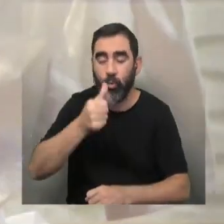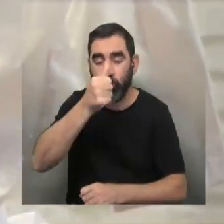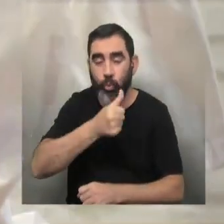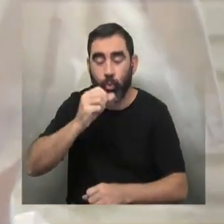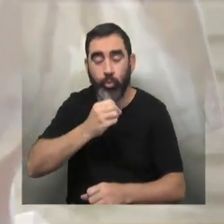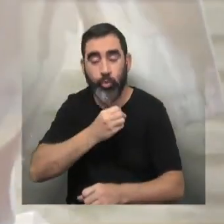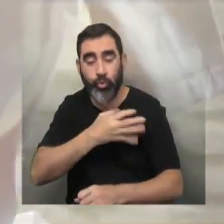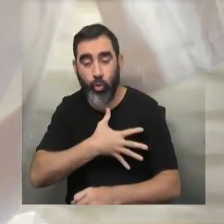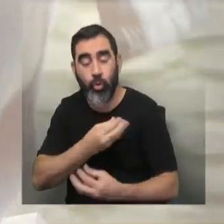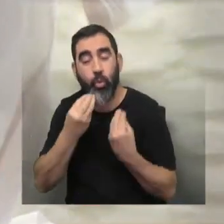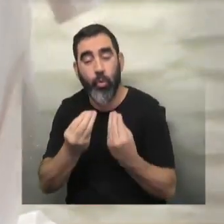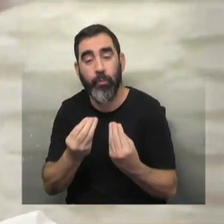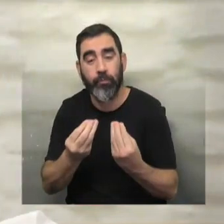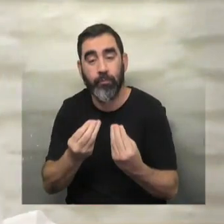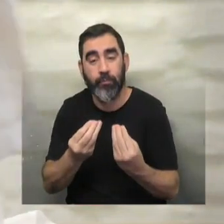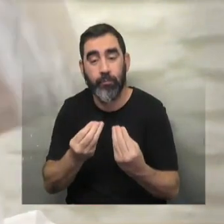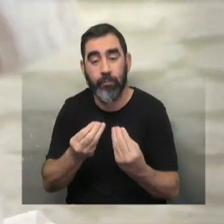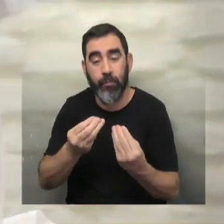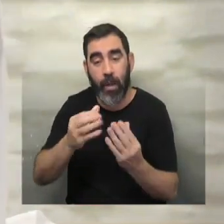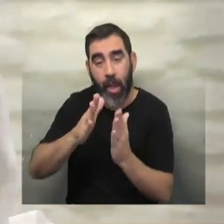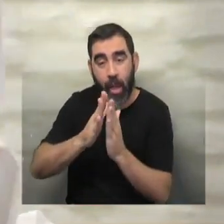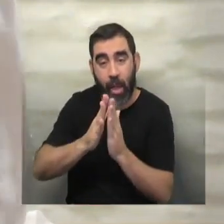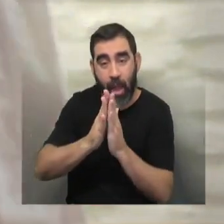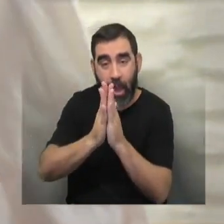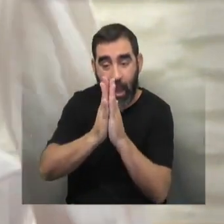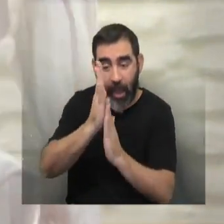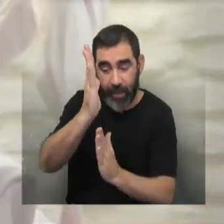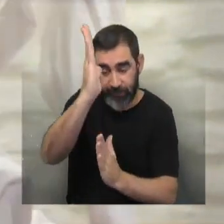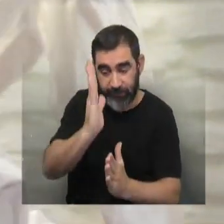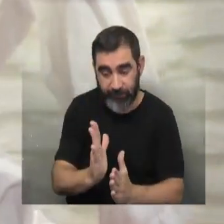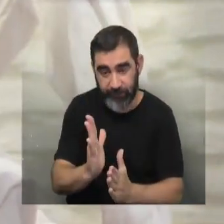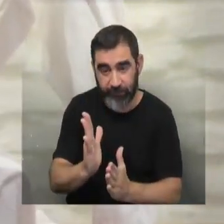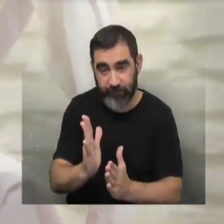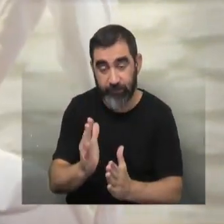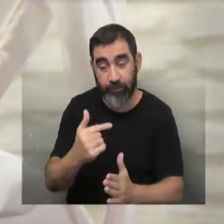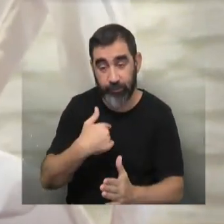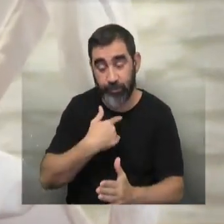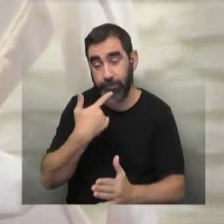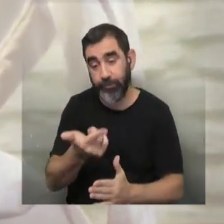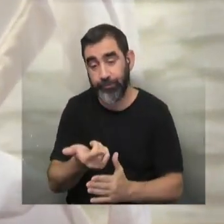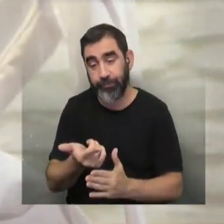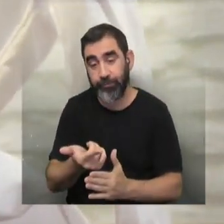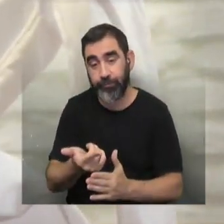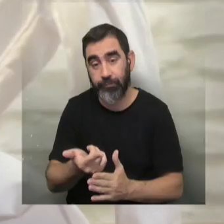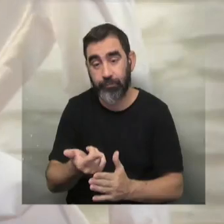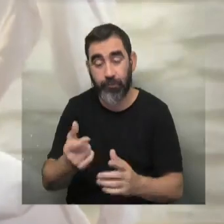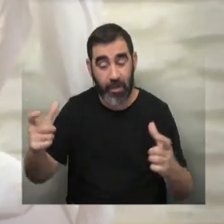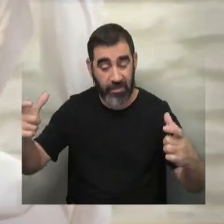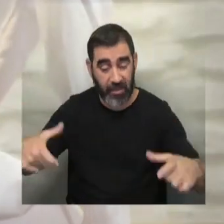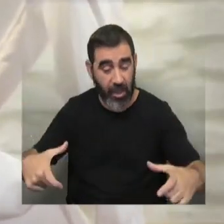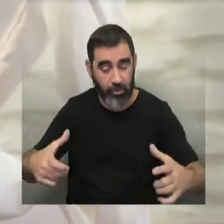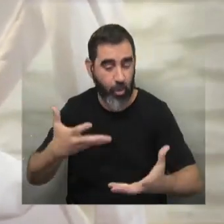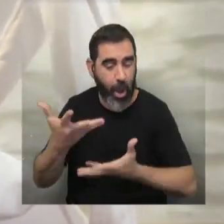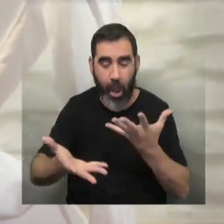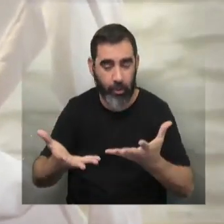estas manchas es en forma vertical. Quiere decir que yo voy a poner un tacho,